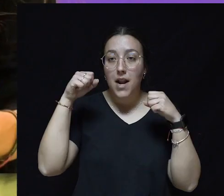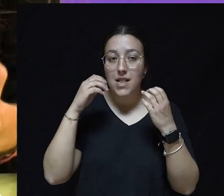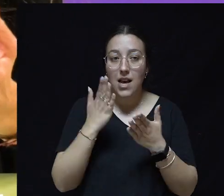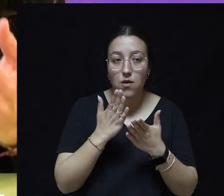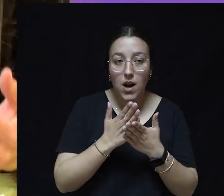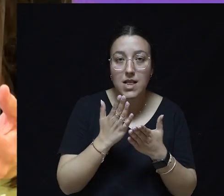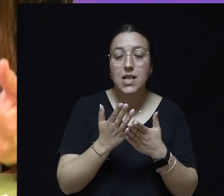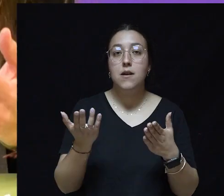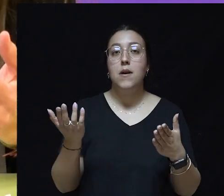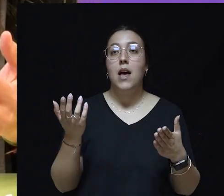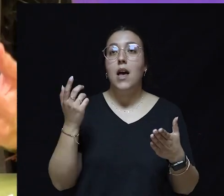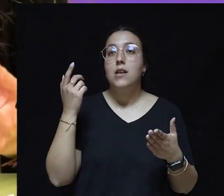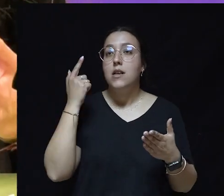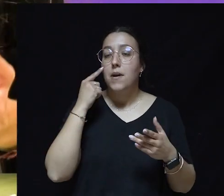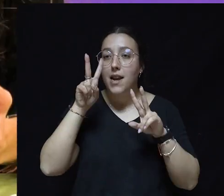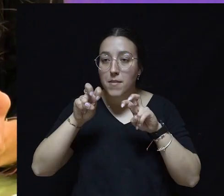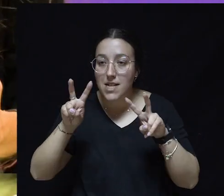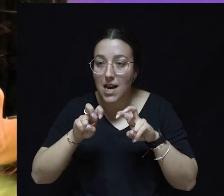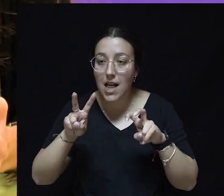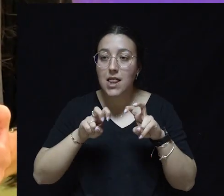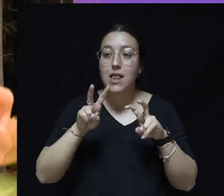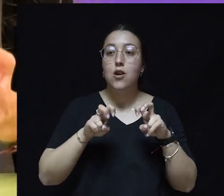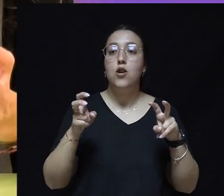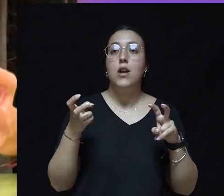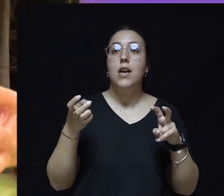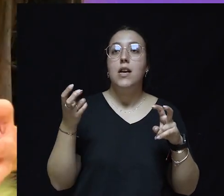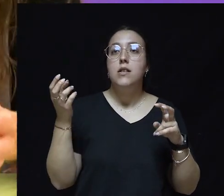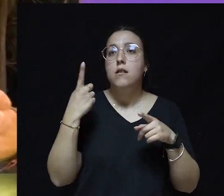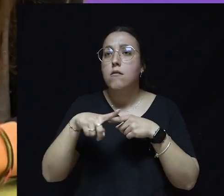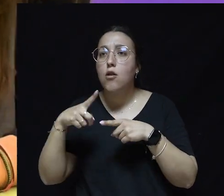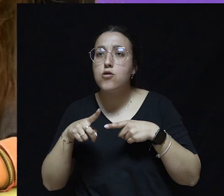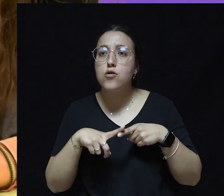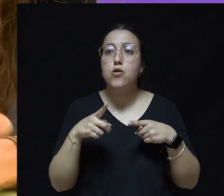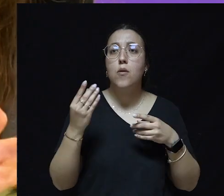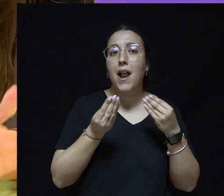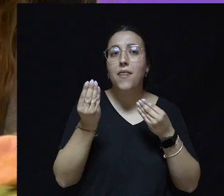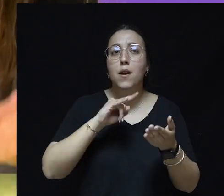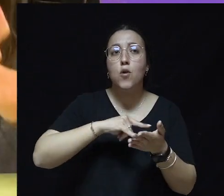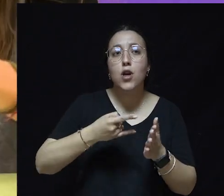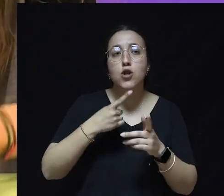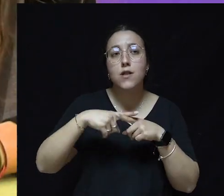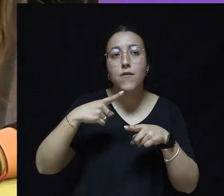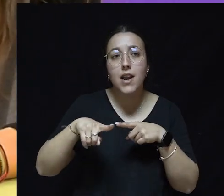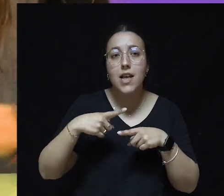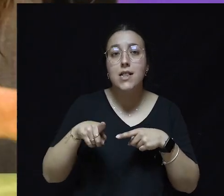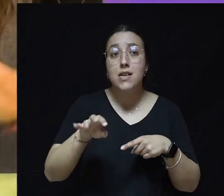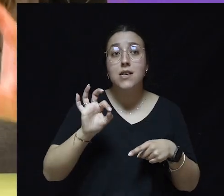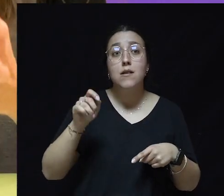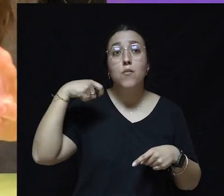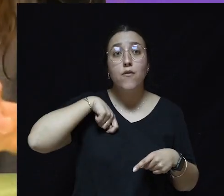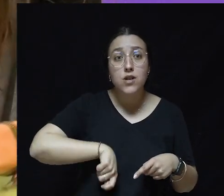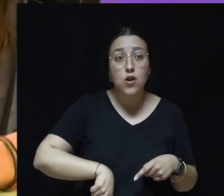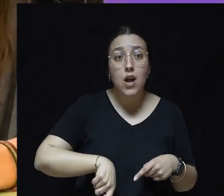prácticas educativas que están demostrando a nivel mundial que funcionan, que son universales, etc. Un profesorado formado en